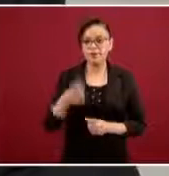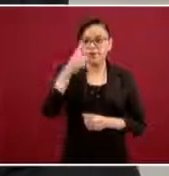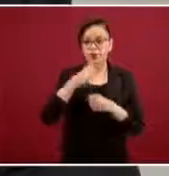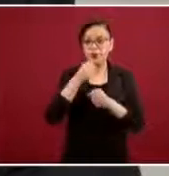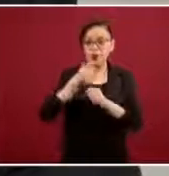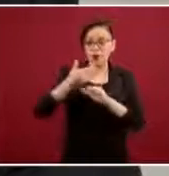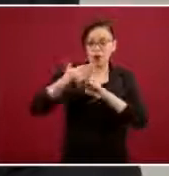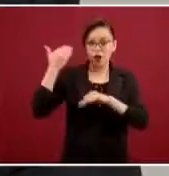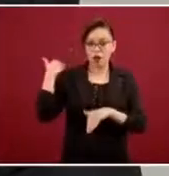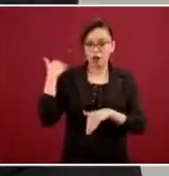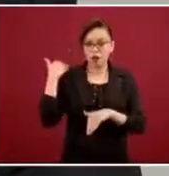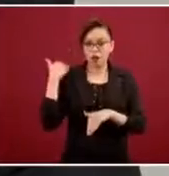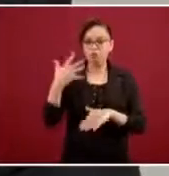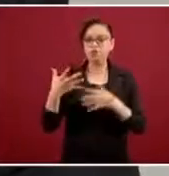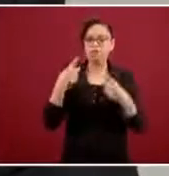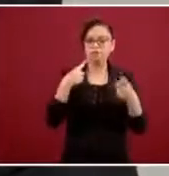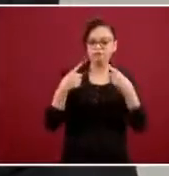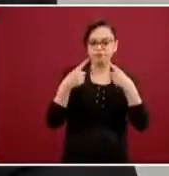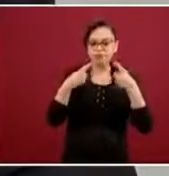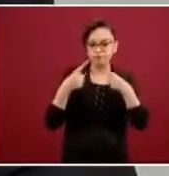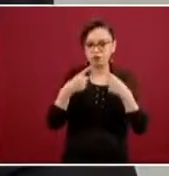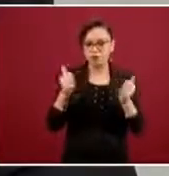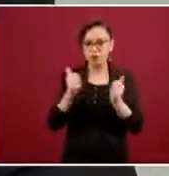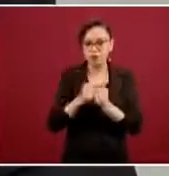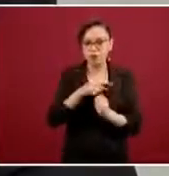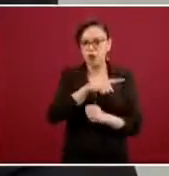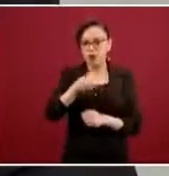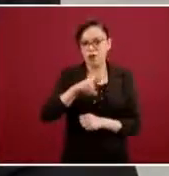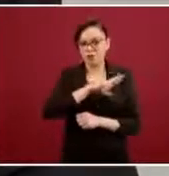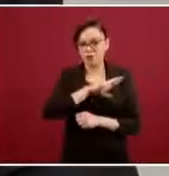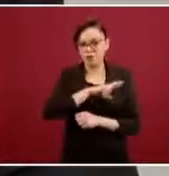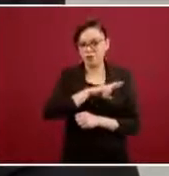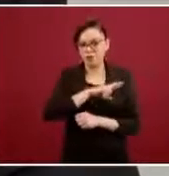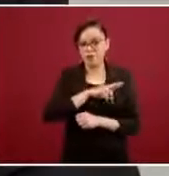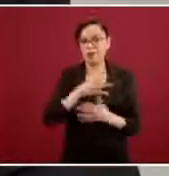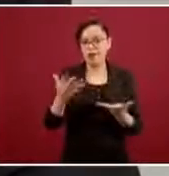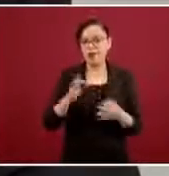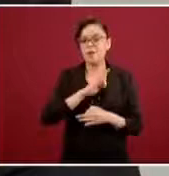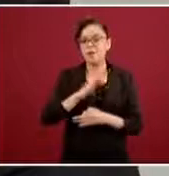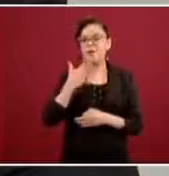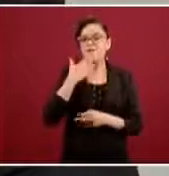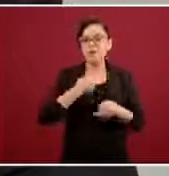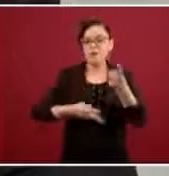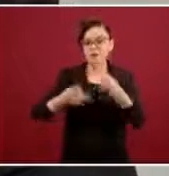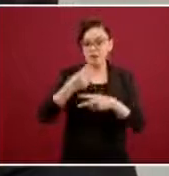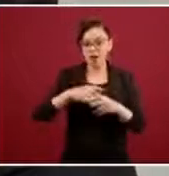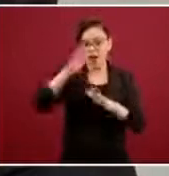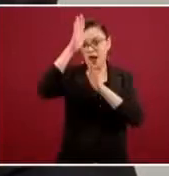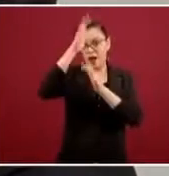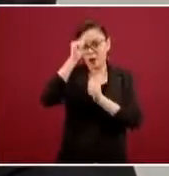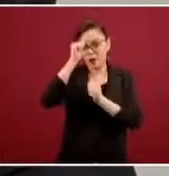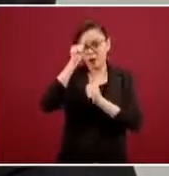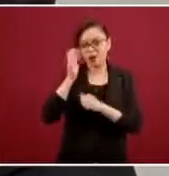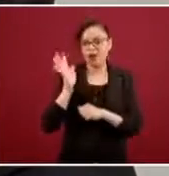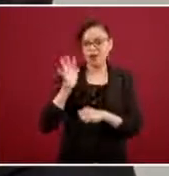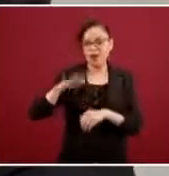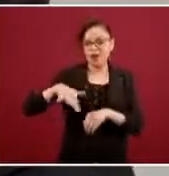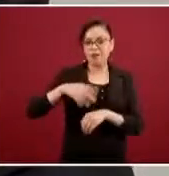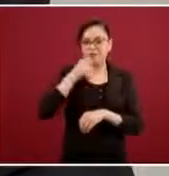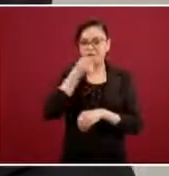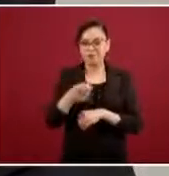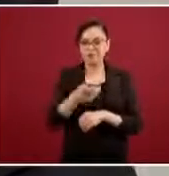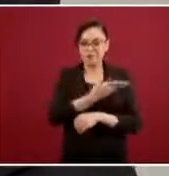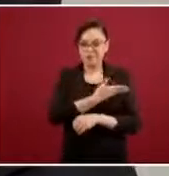privados, logramos realmente lo que el presidente anunció la semana pasada, de un convenio donde los 2